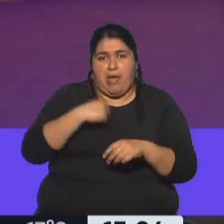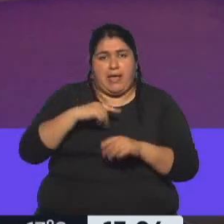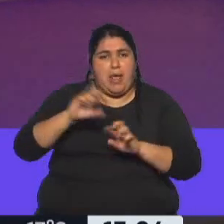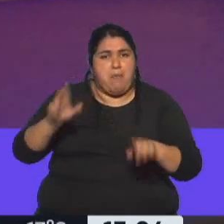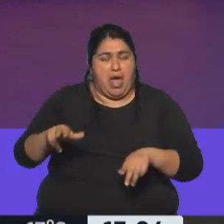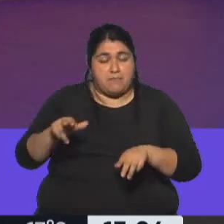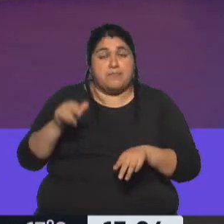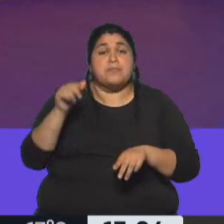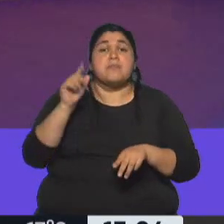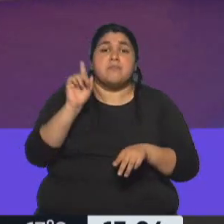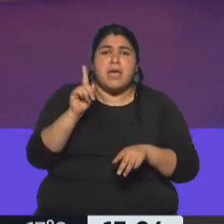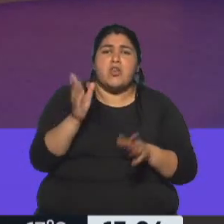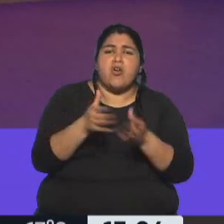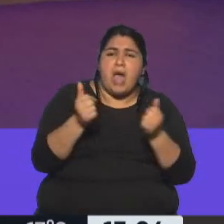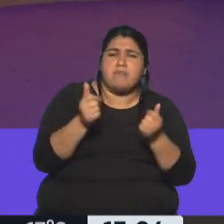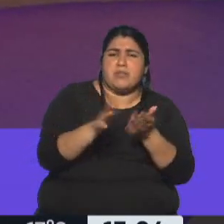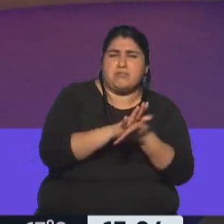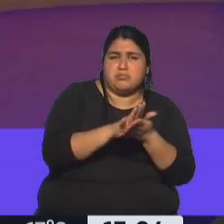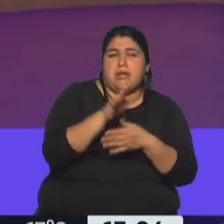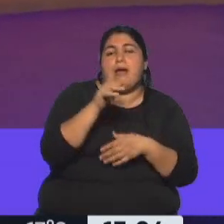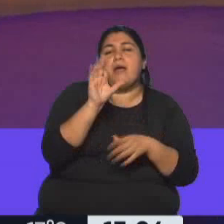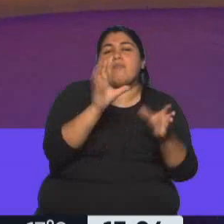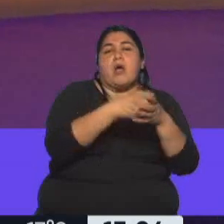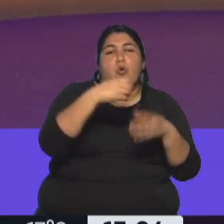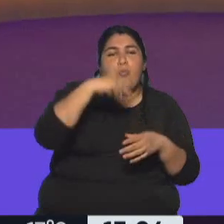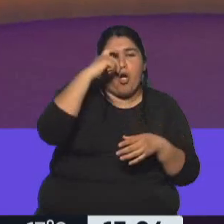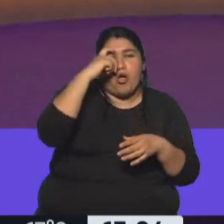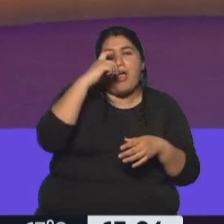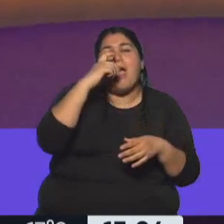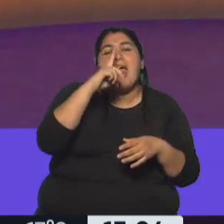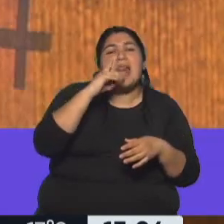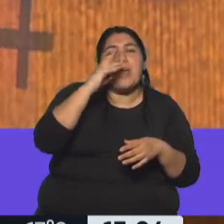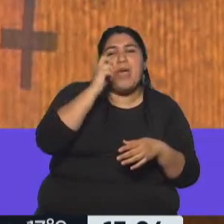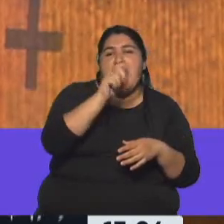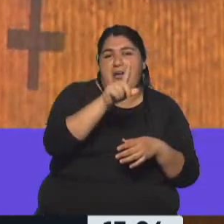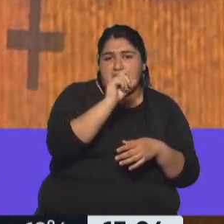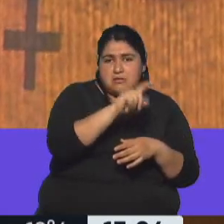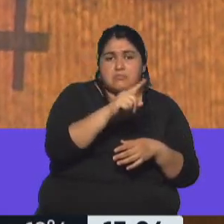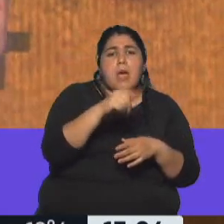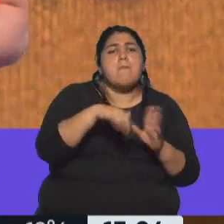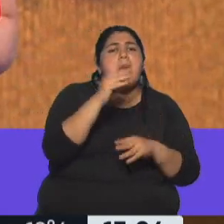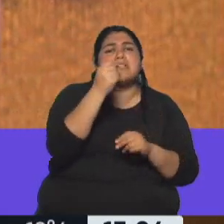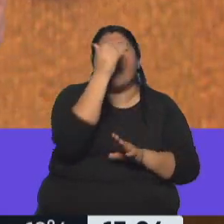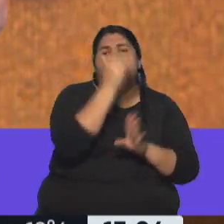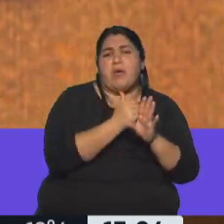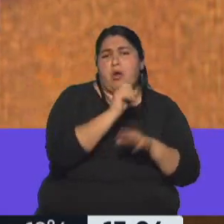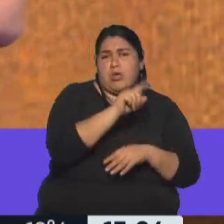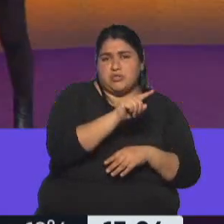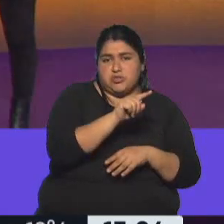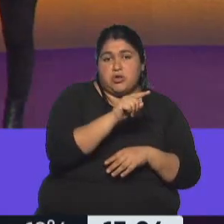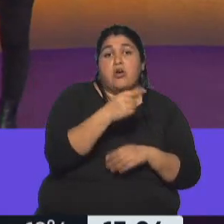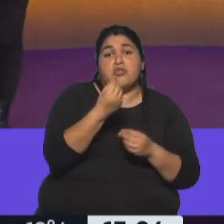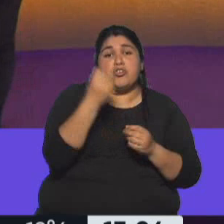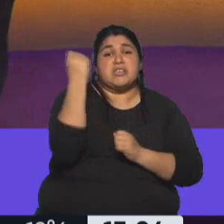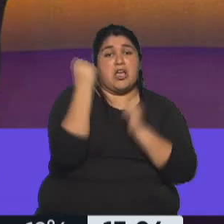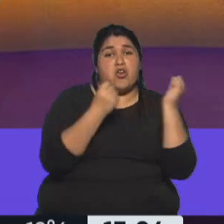la resolución rápida, que es la que quieren hacer los liberales cuando tienen un problema que le quema la falta de dólares, es la devaluación. La devaluación achica la